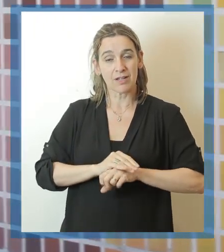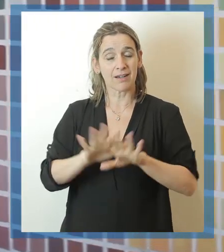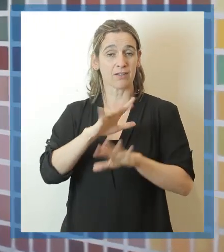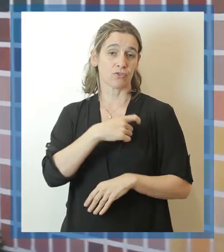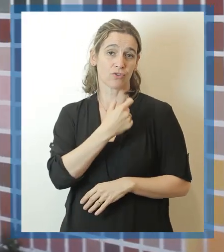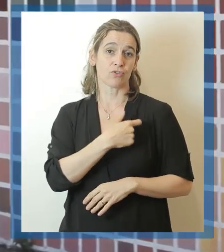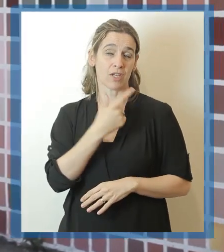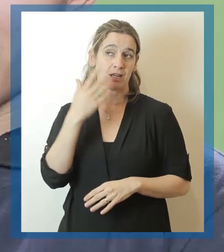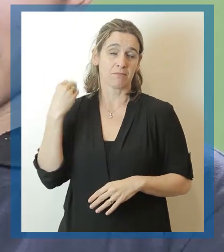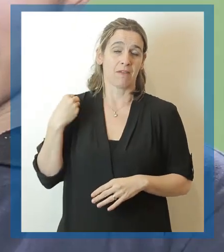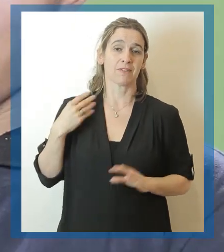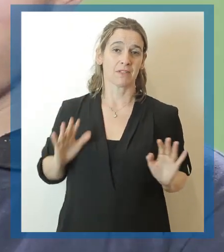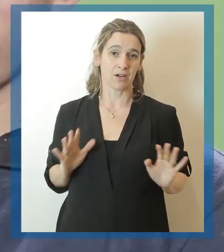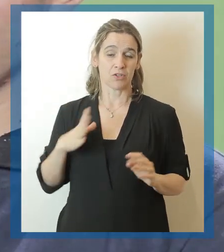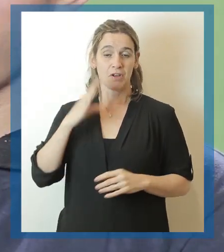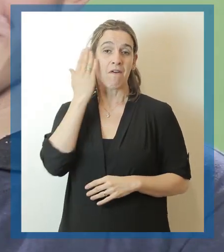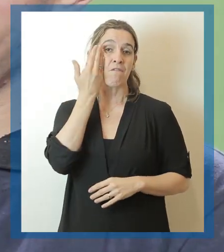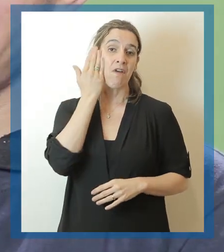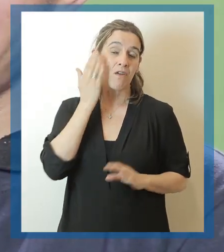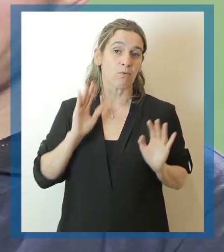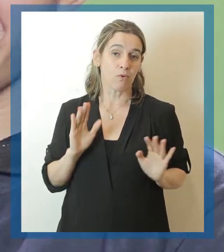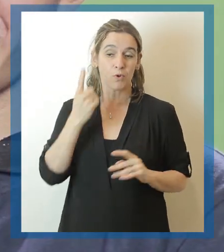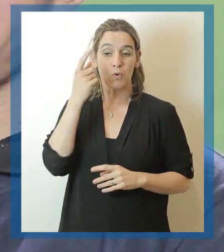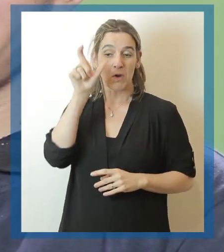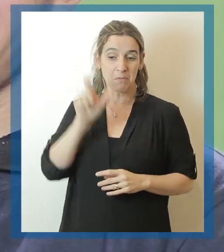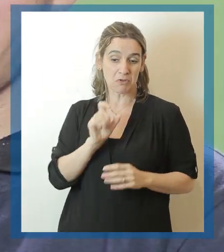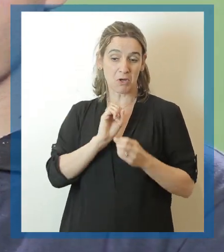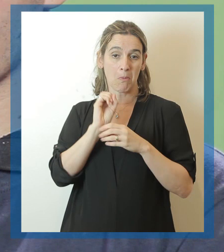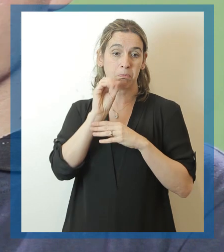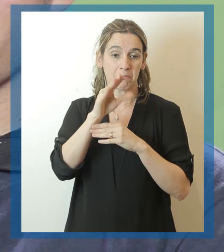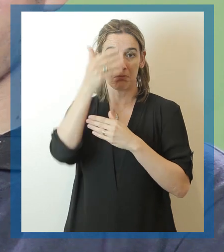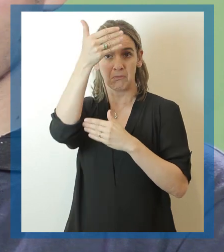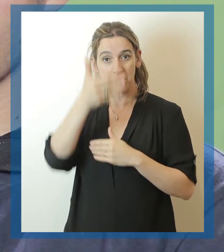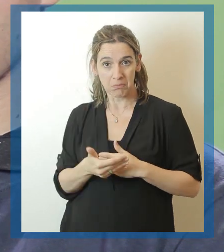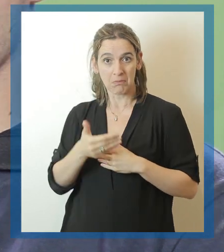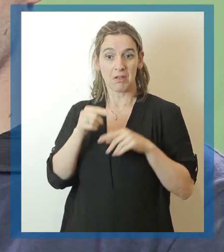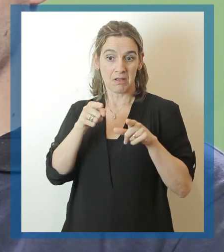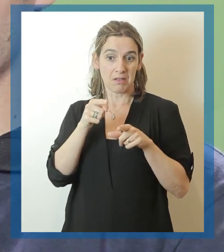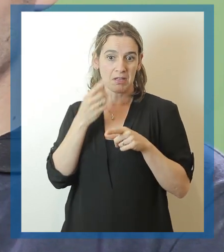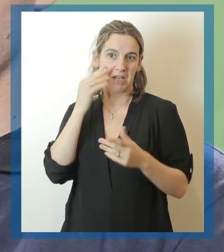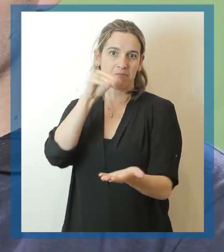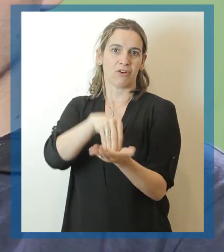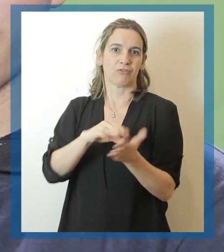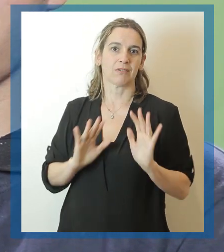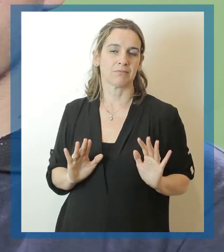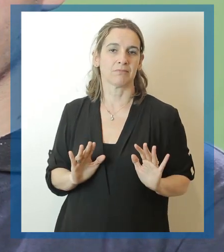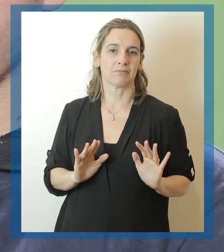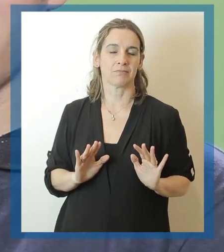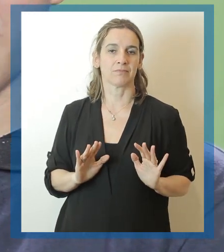y derechos laborales. Por las redes sociales me enteré. Estaba en Facebook y tal, y una persona publicó